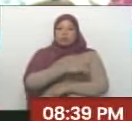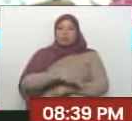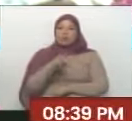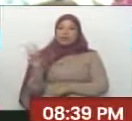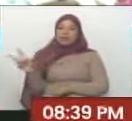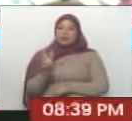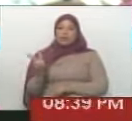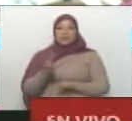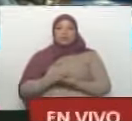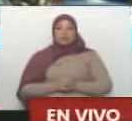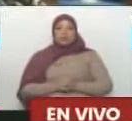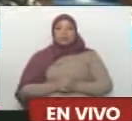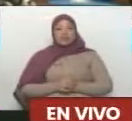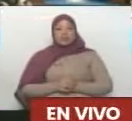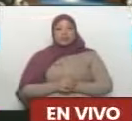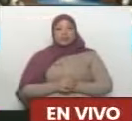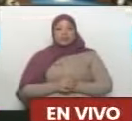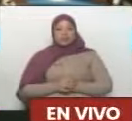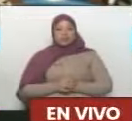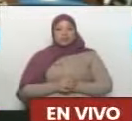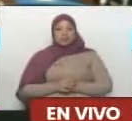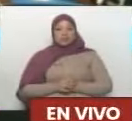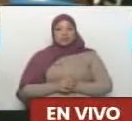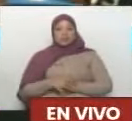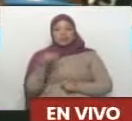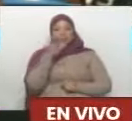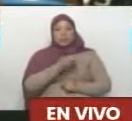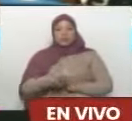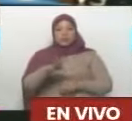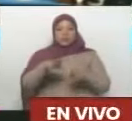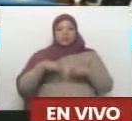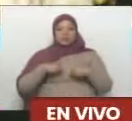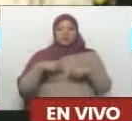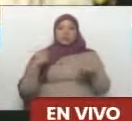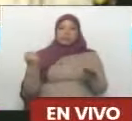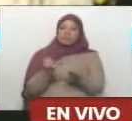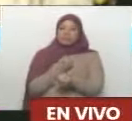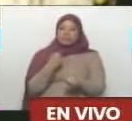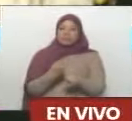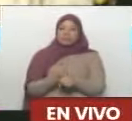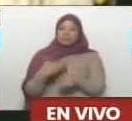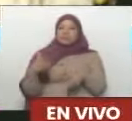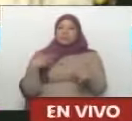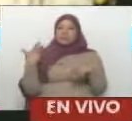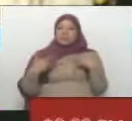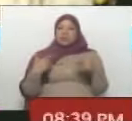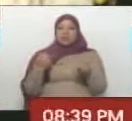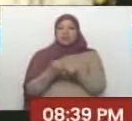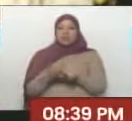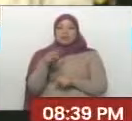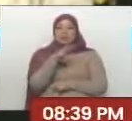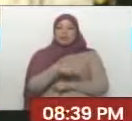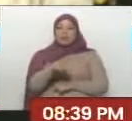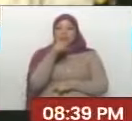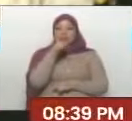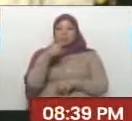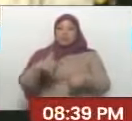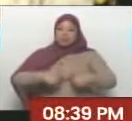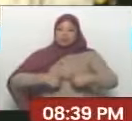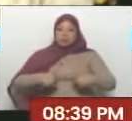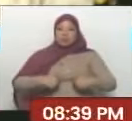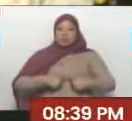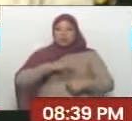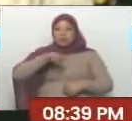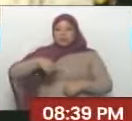Cultura y los voceros y voceras en cultura, recibimos con tremenda alegría este esfuerzo que usted hace